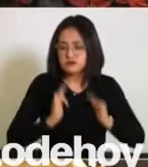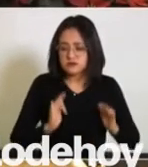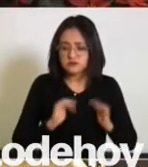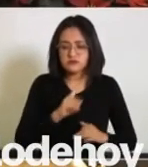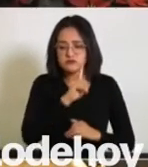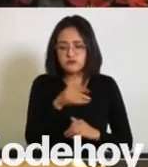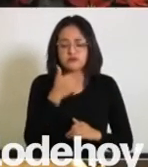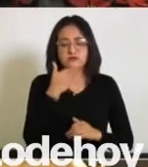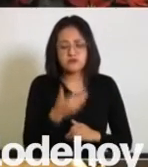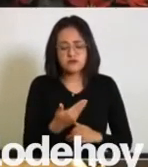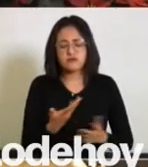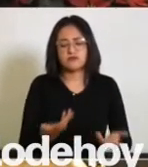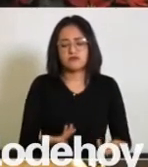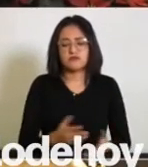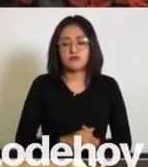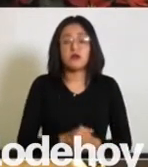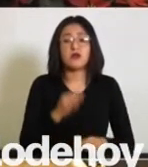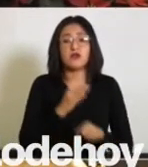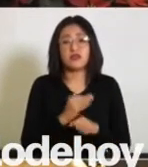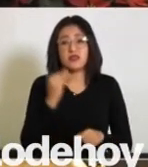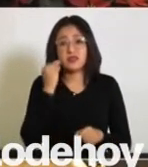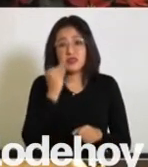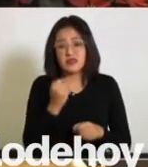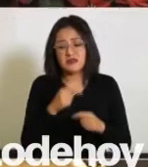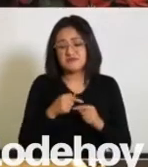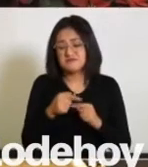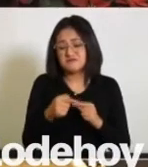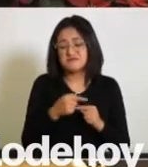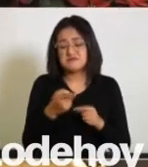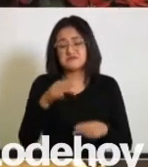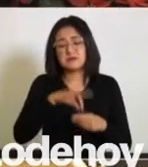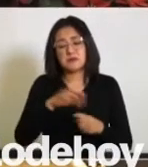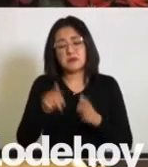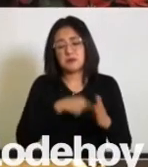buena fe se cruza el tiempo electoral